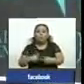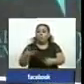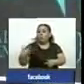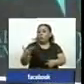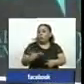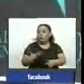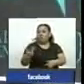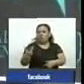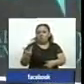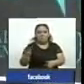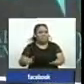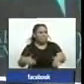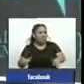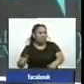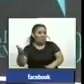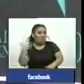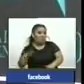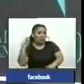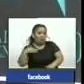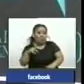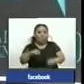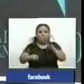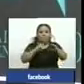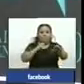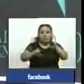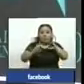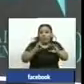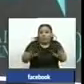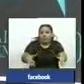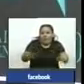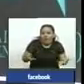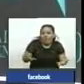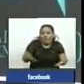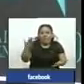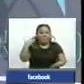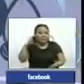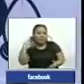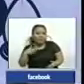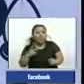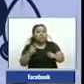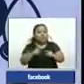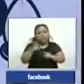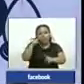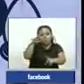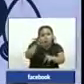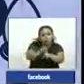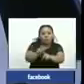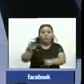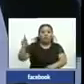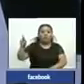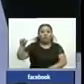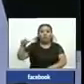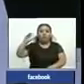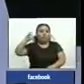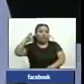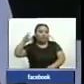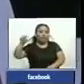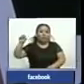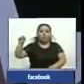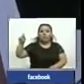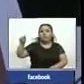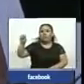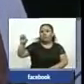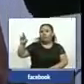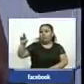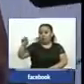expertos en manejar la comunicación y es por eso que nosotros identificamos a Grupo Radio Estéreo como el